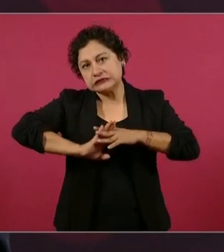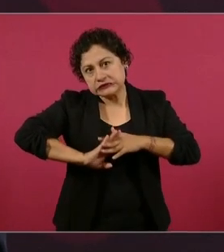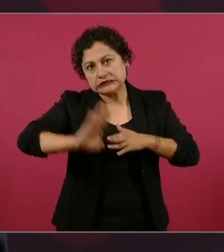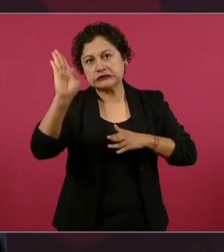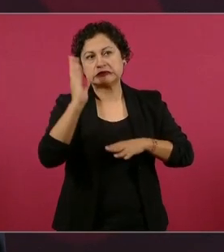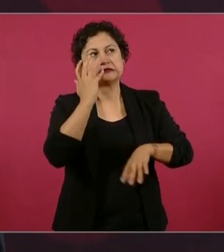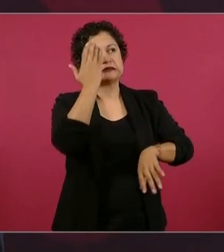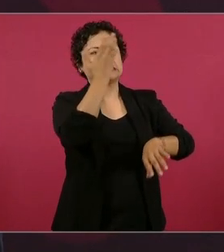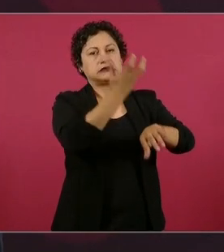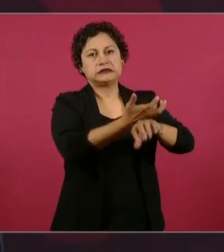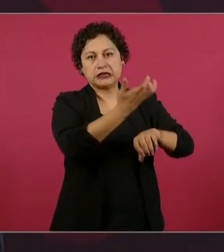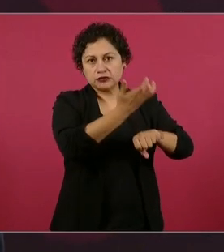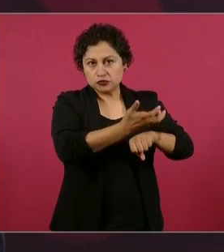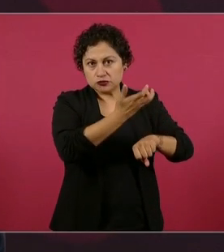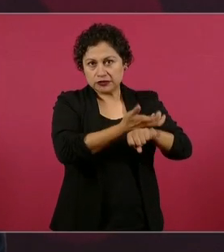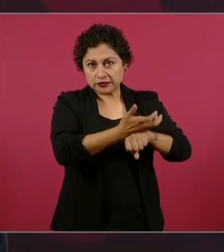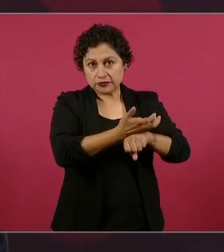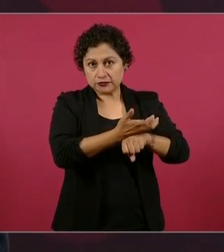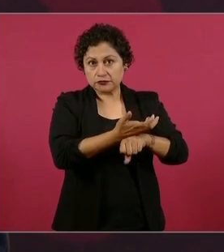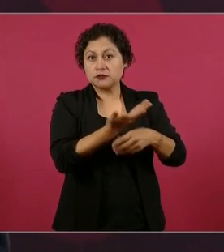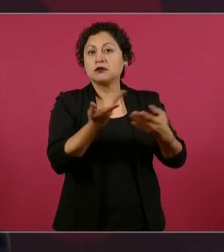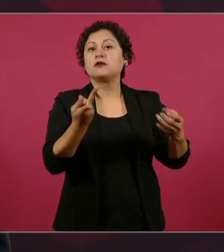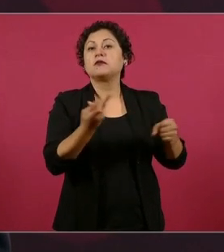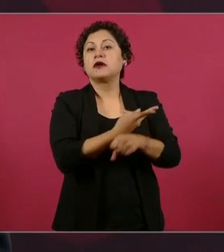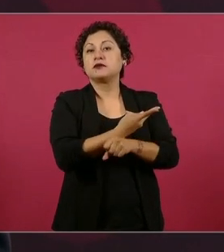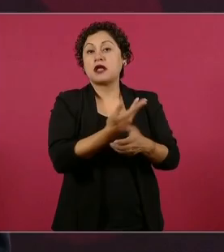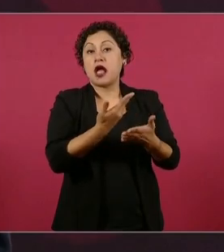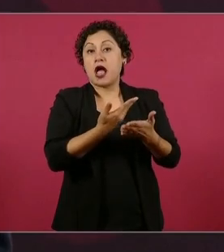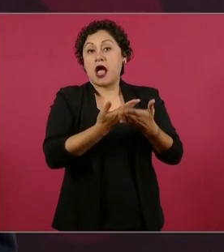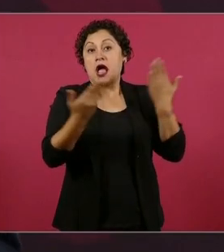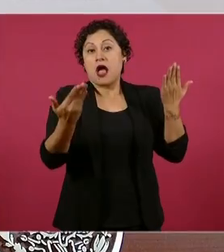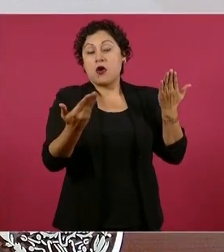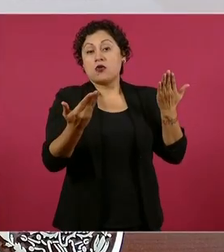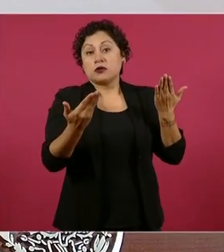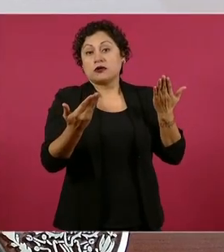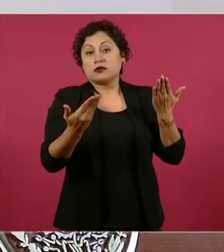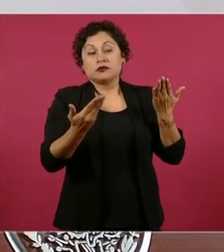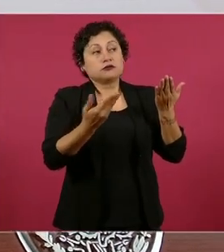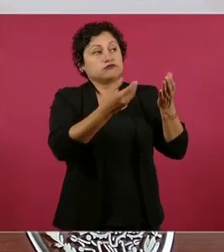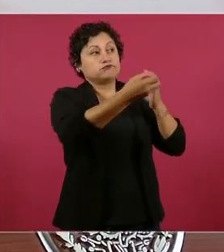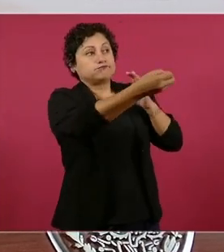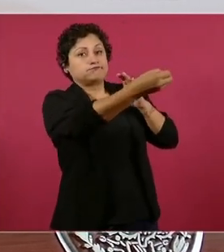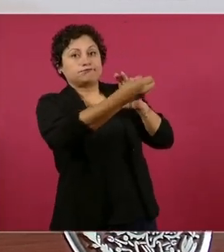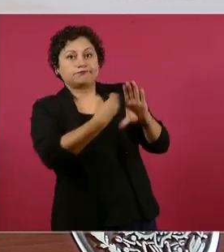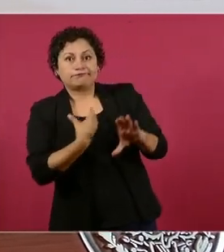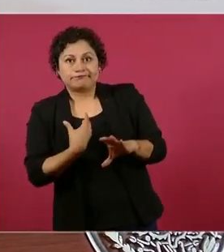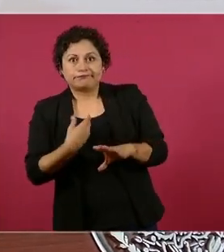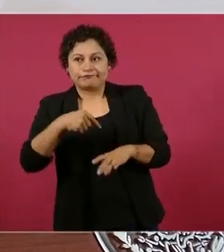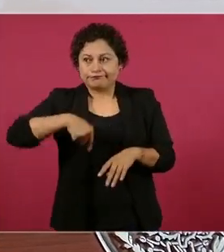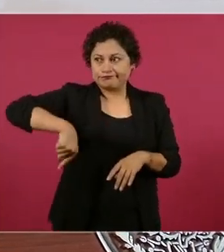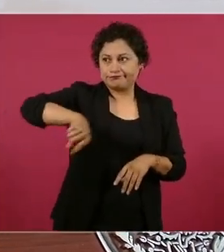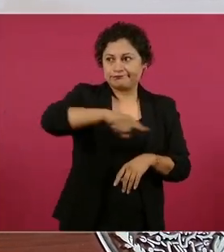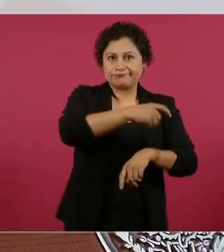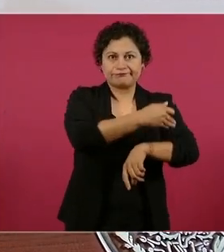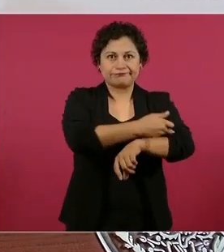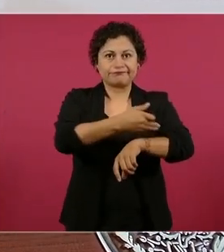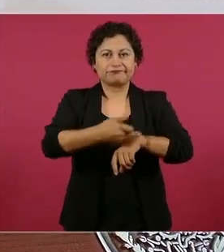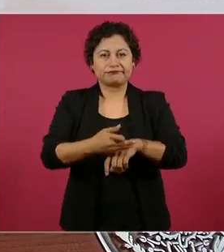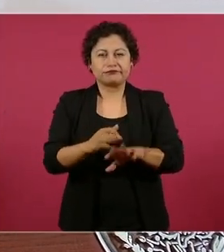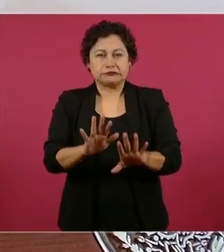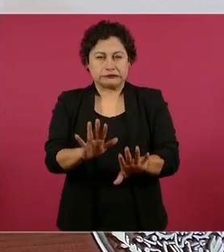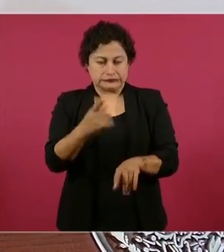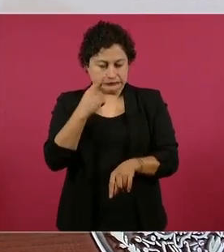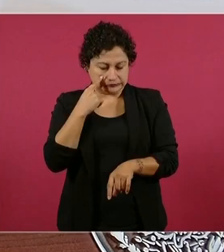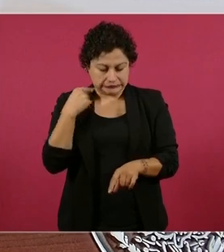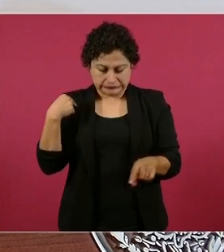y ahora están enviando a sus familiares. Pues este año